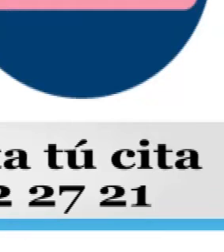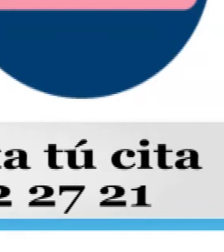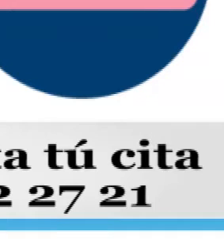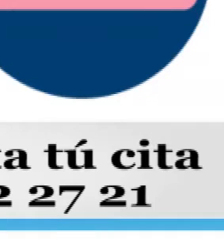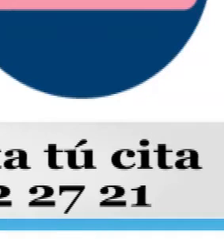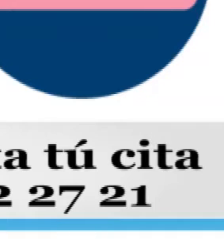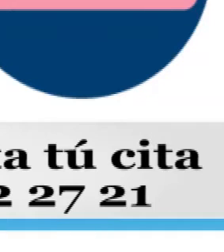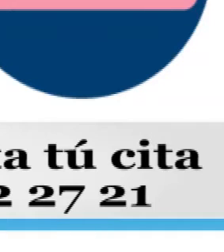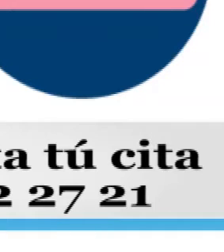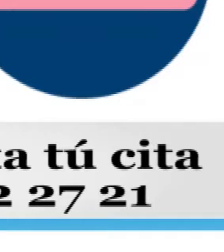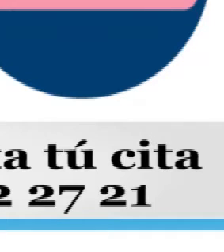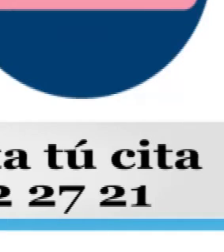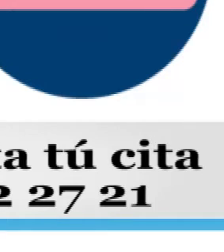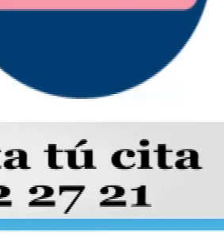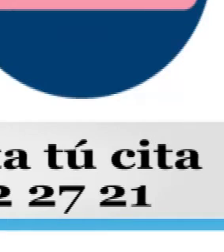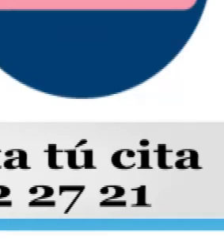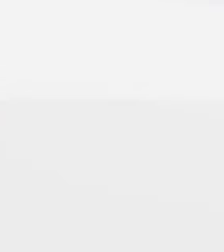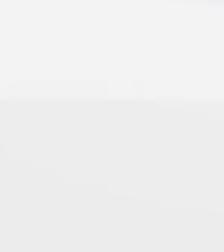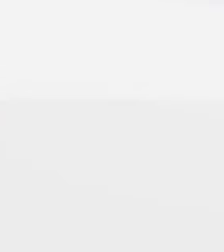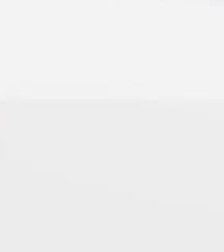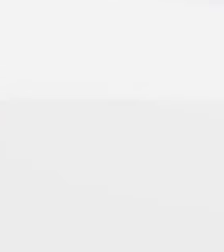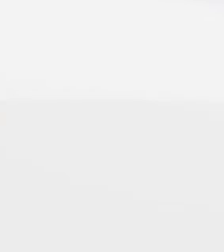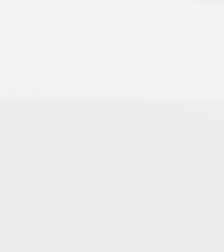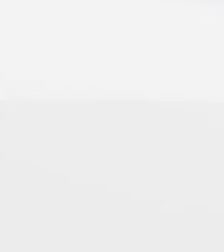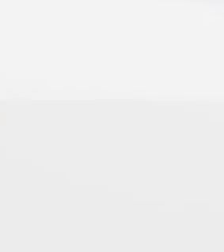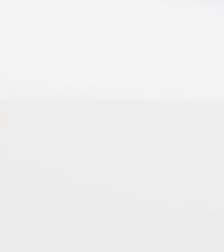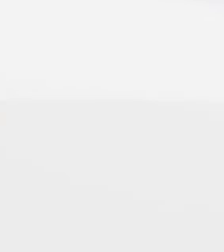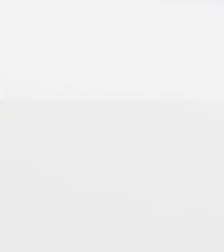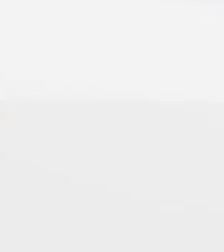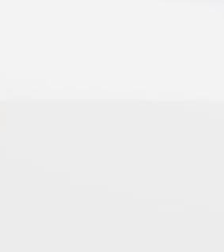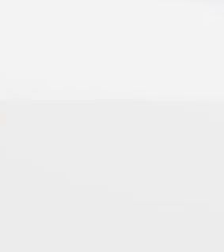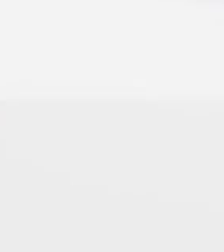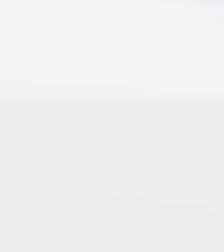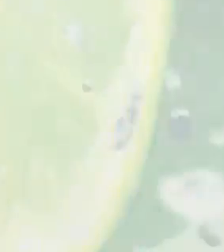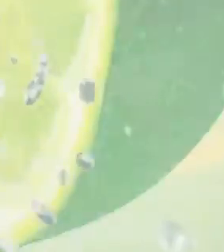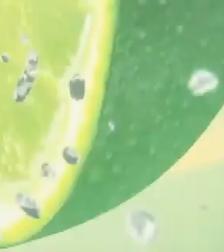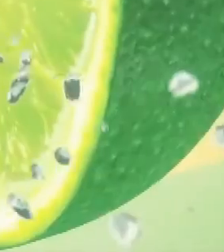Teléfono 622-2721. Soy LX.